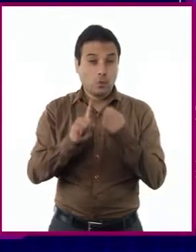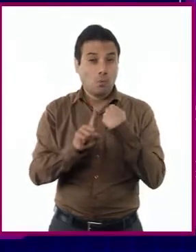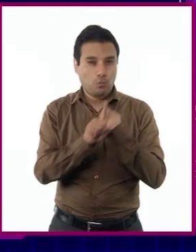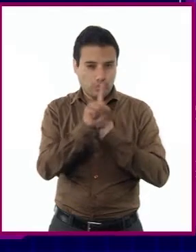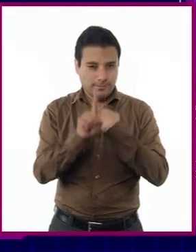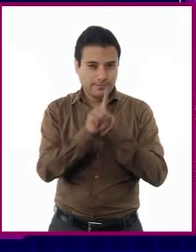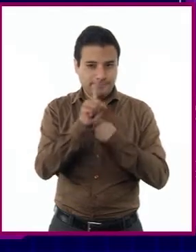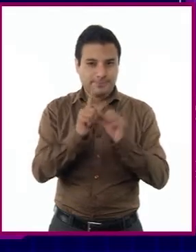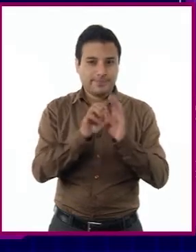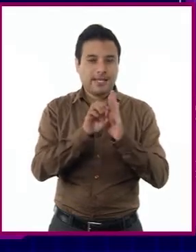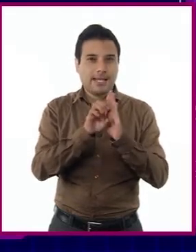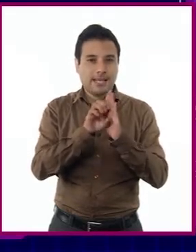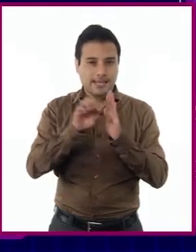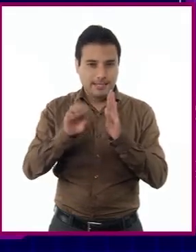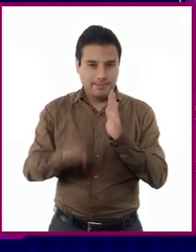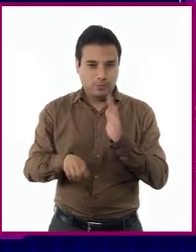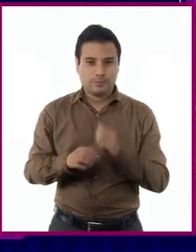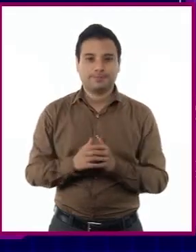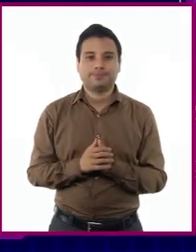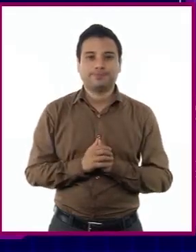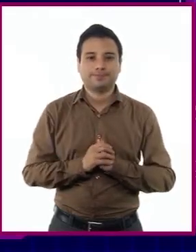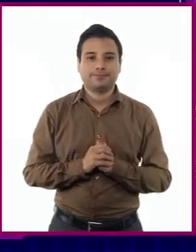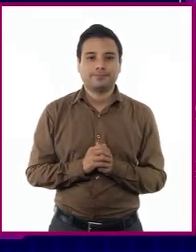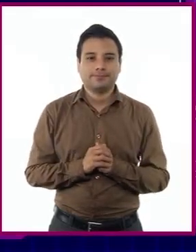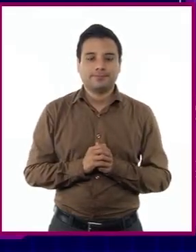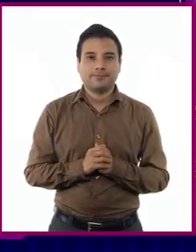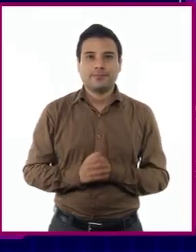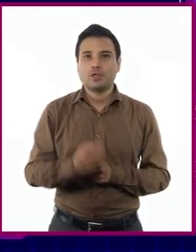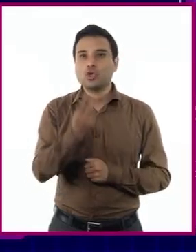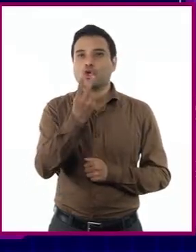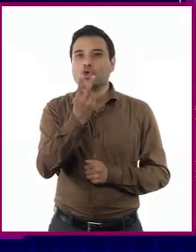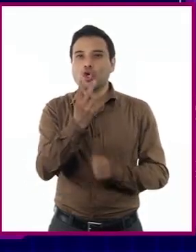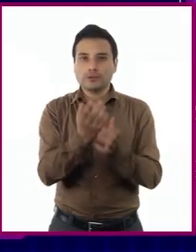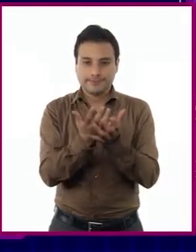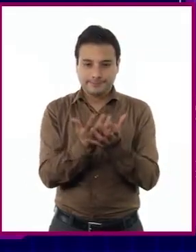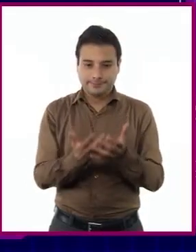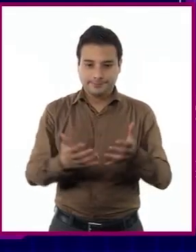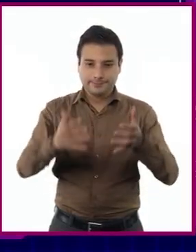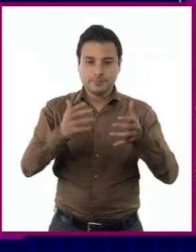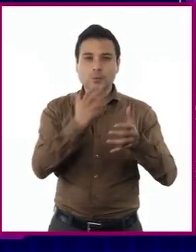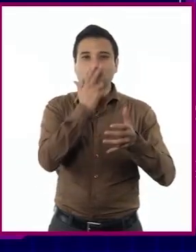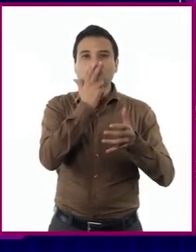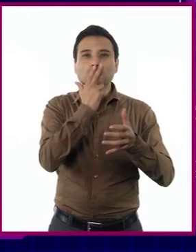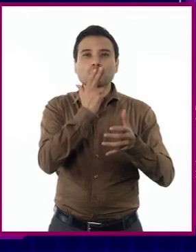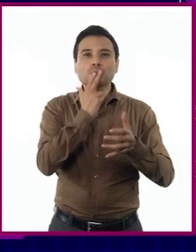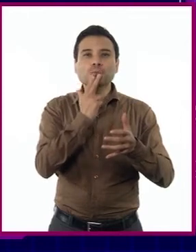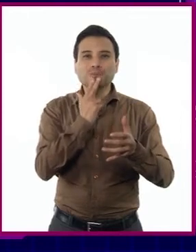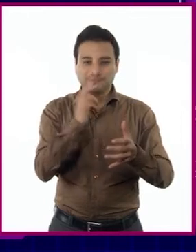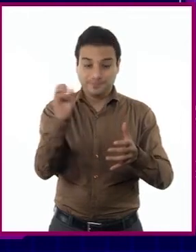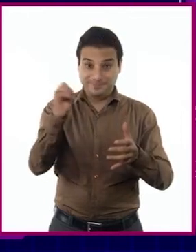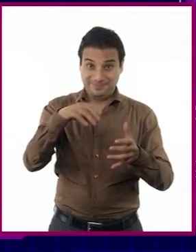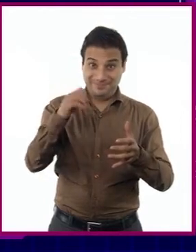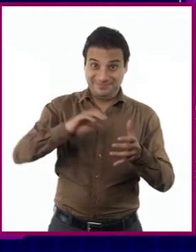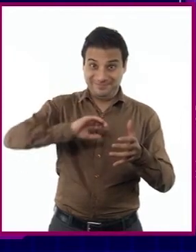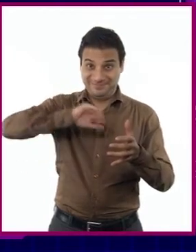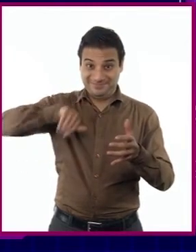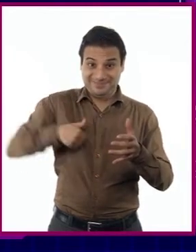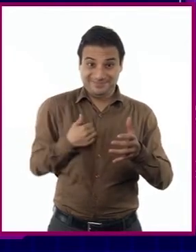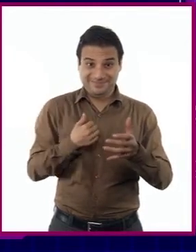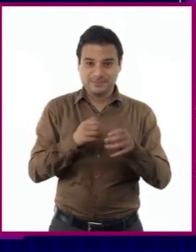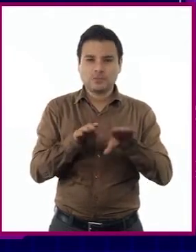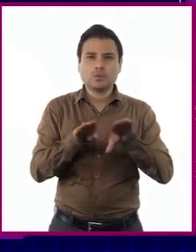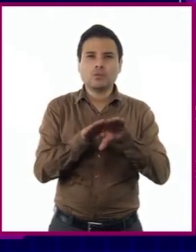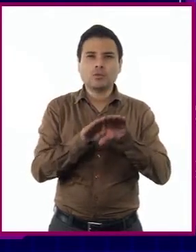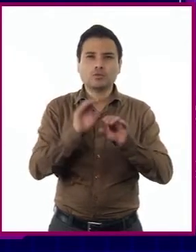construir los dulceros se requieren dos tubos para armar los tubos se tienen dos láminas